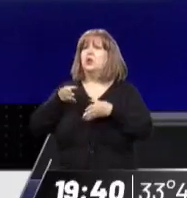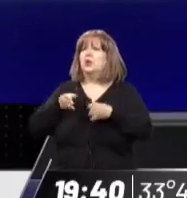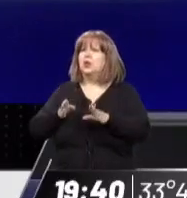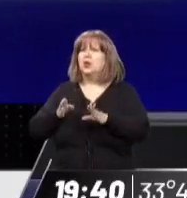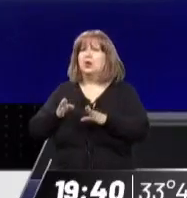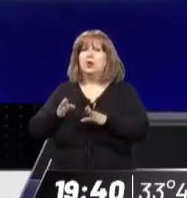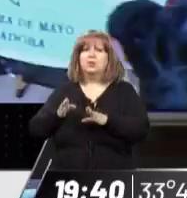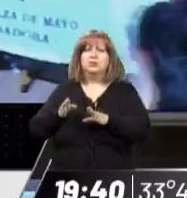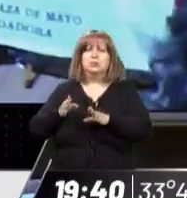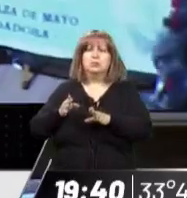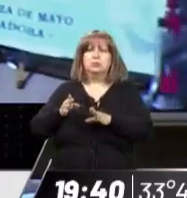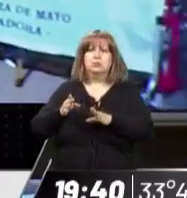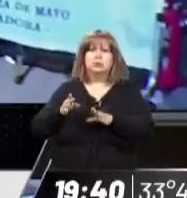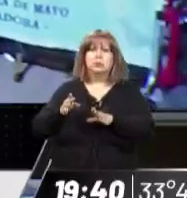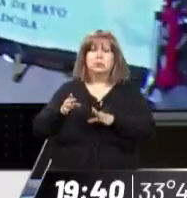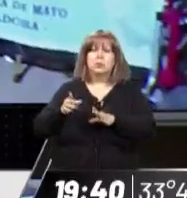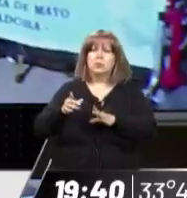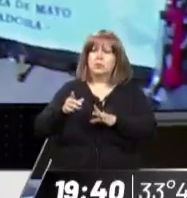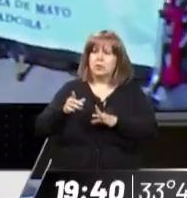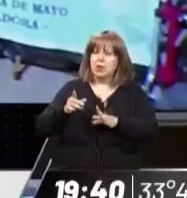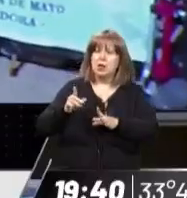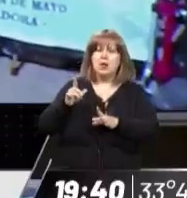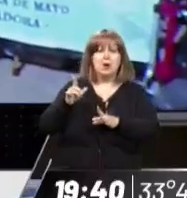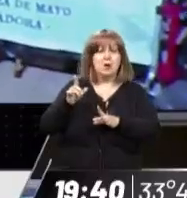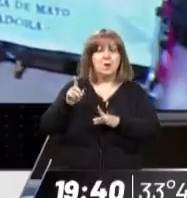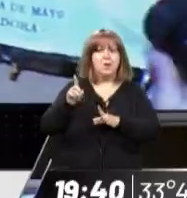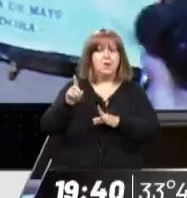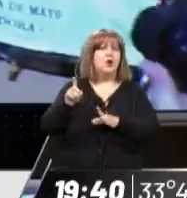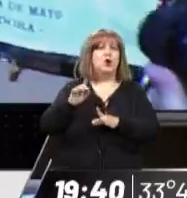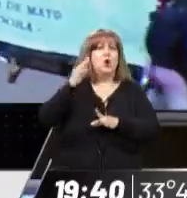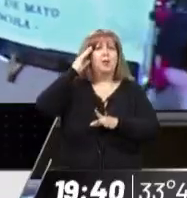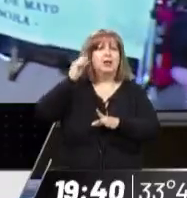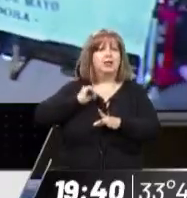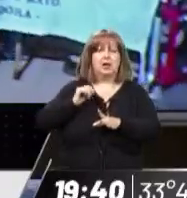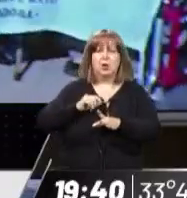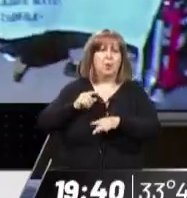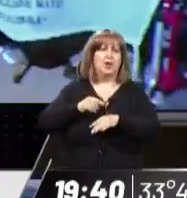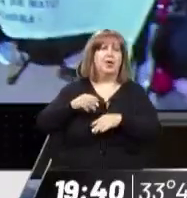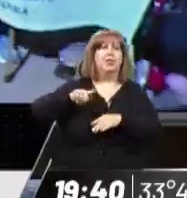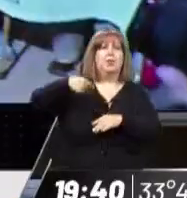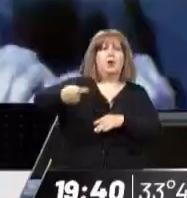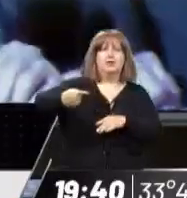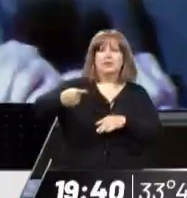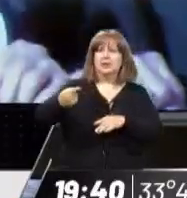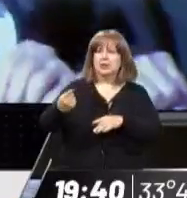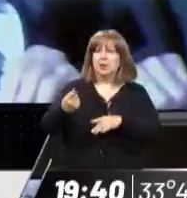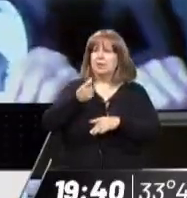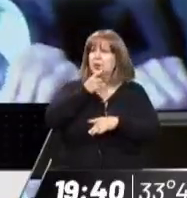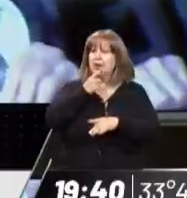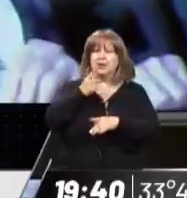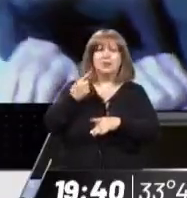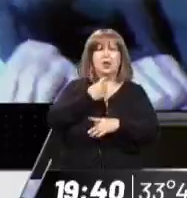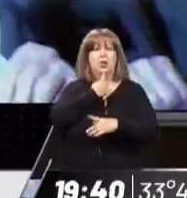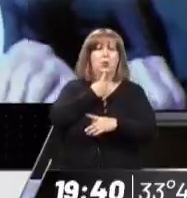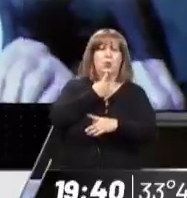que recibieron información de que no eran hijos biológicos. Y bueno, no todos han accedido a seguir la